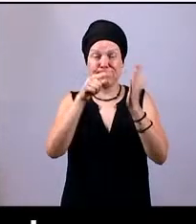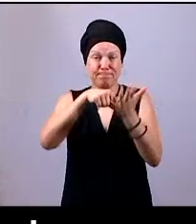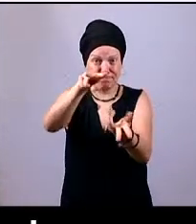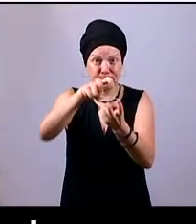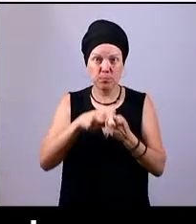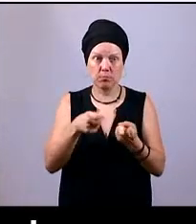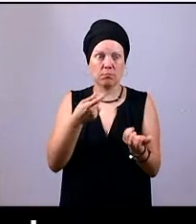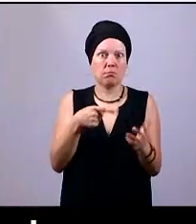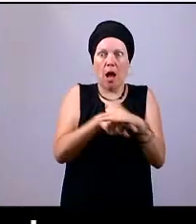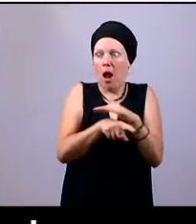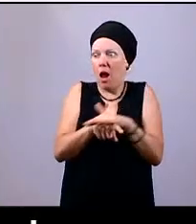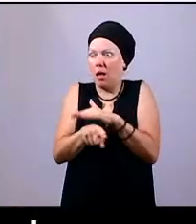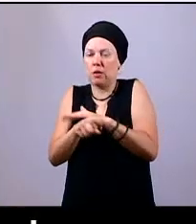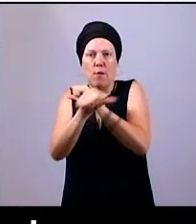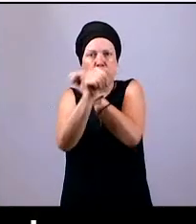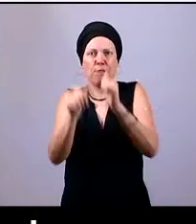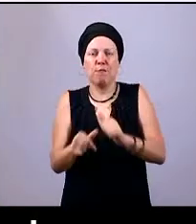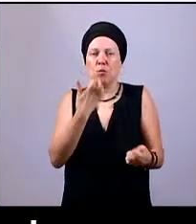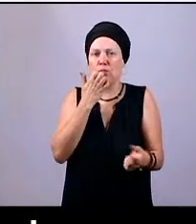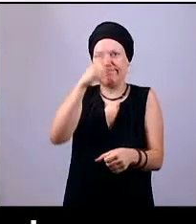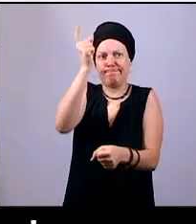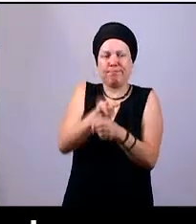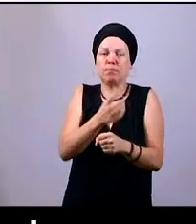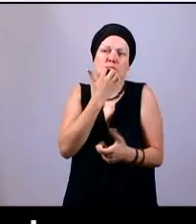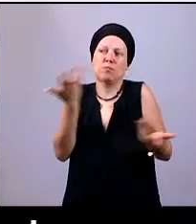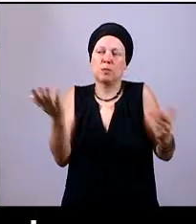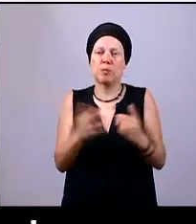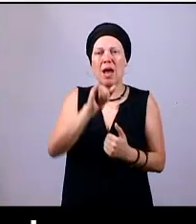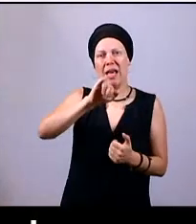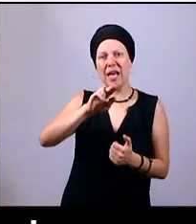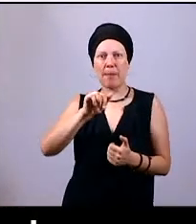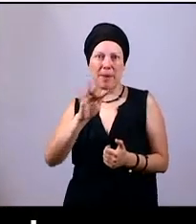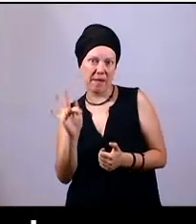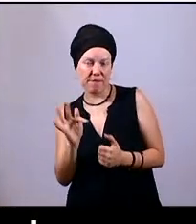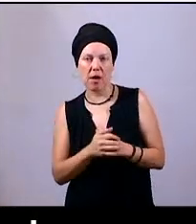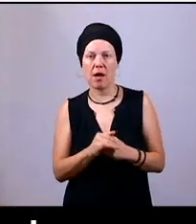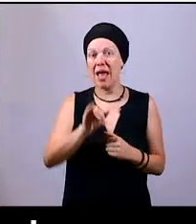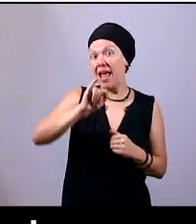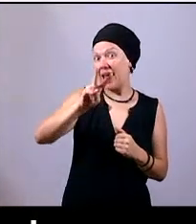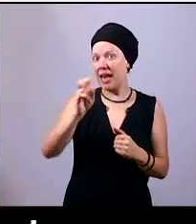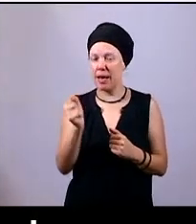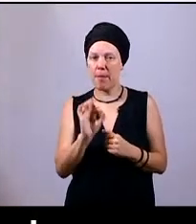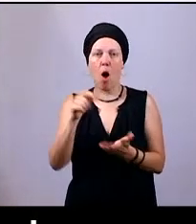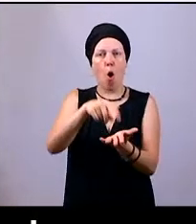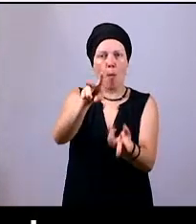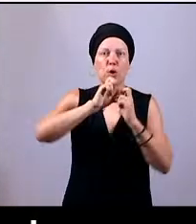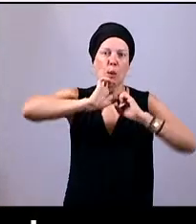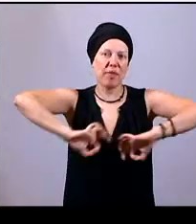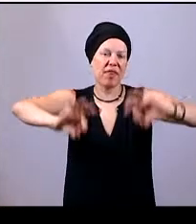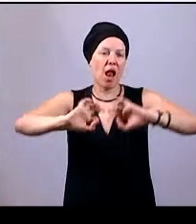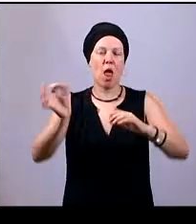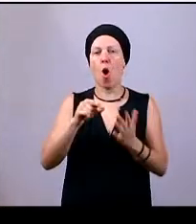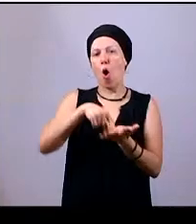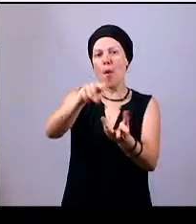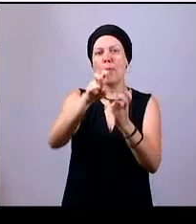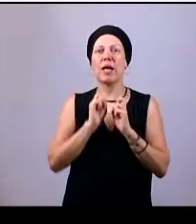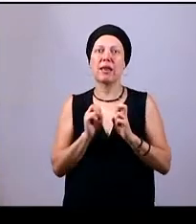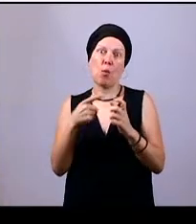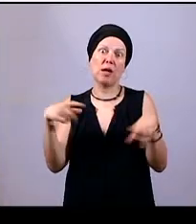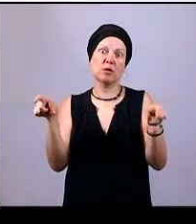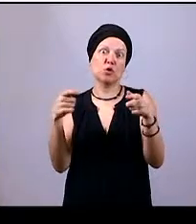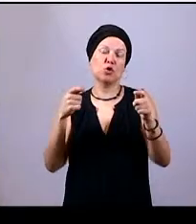gestiona figuras impositivas tan importantes como el IRPF, el IVA, los impuestos especiales o el impuesto sobre